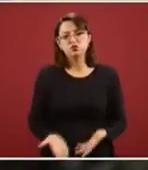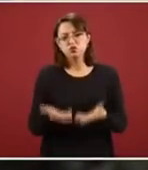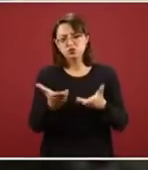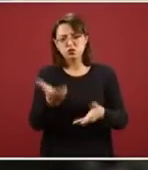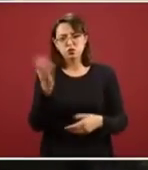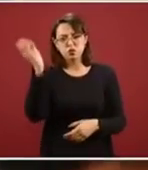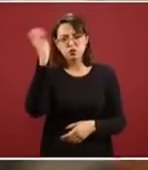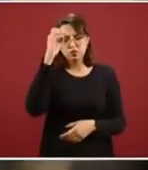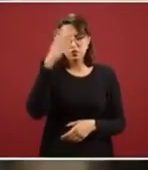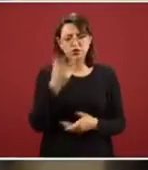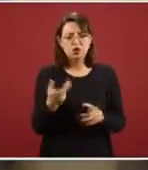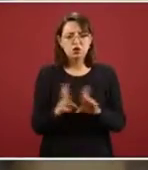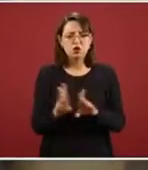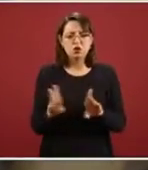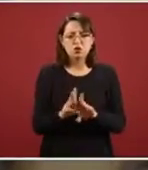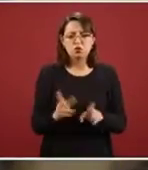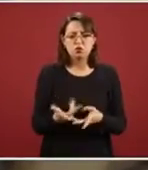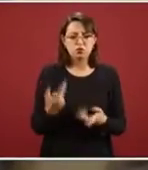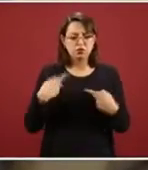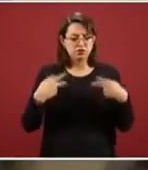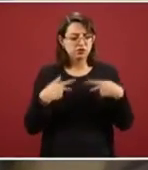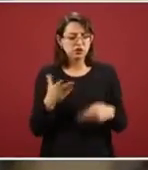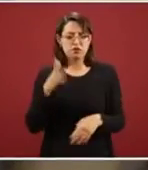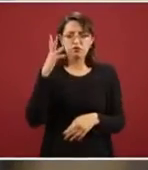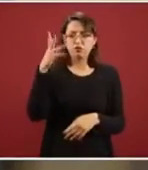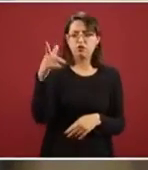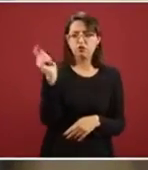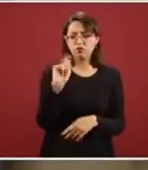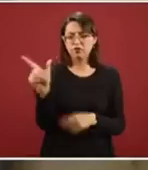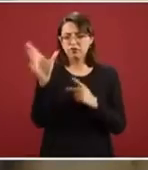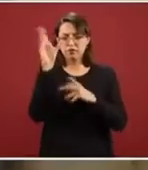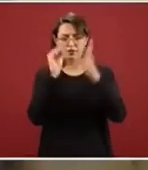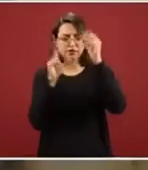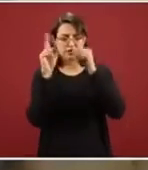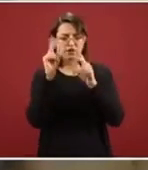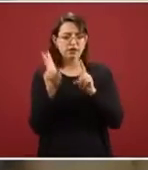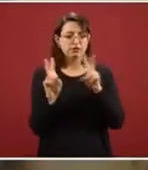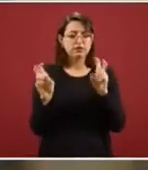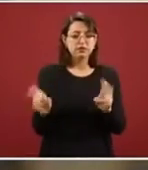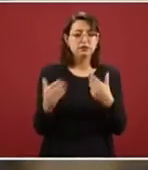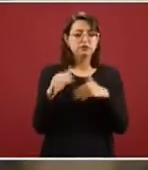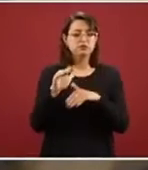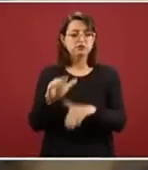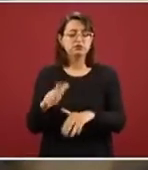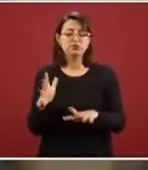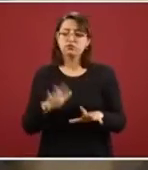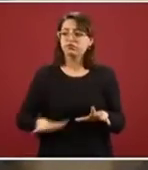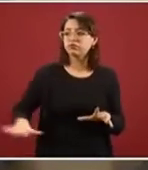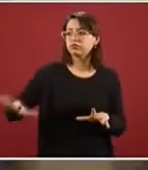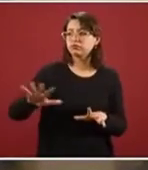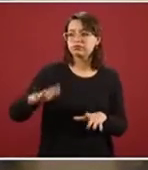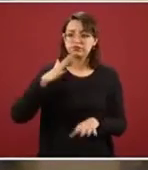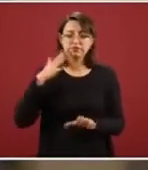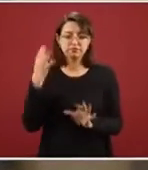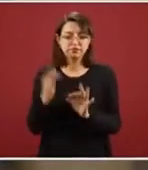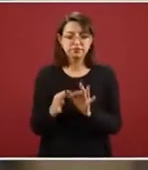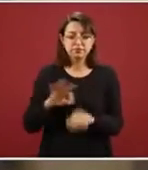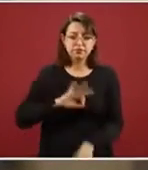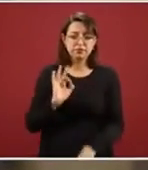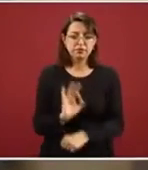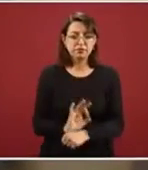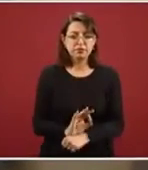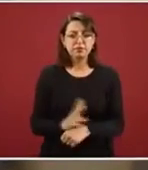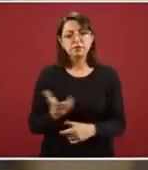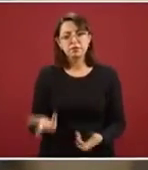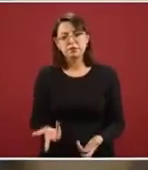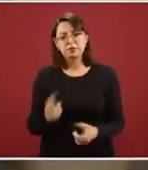esto, de estar preparando los futuros profesionales en estos temas de responsabilidad, de protección y con